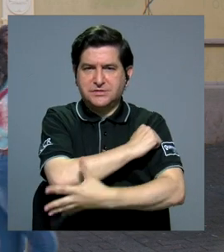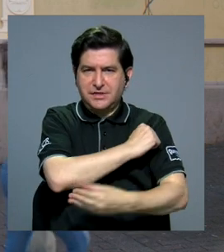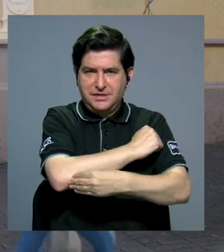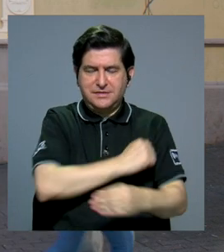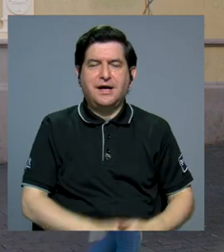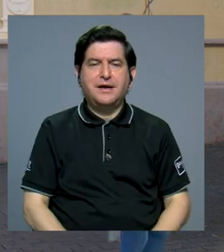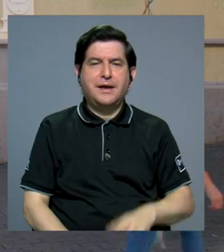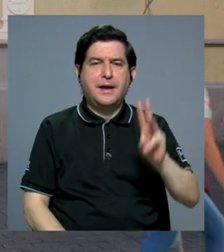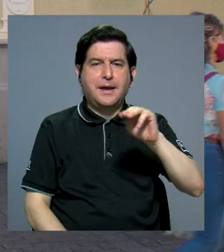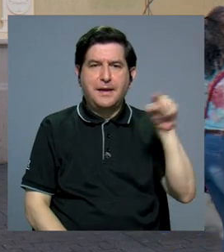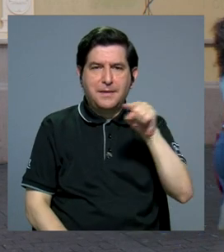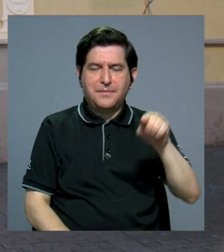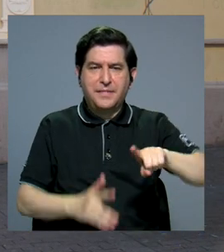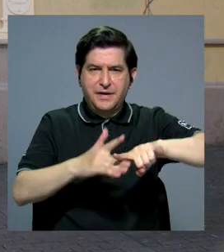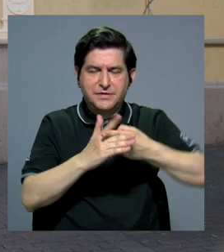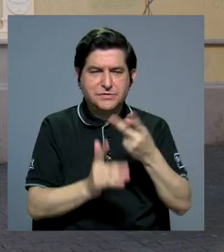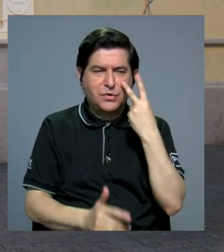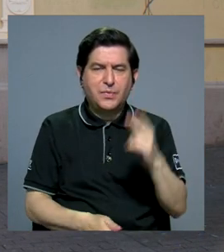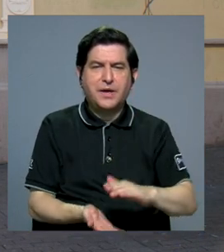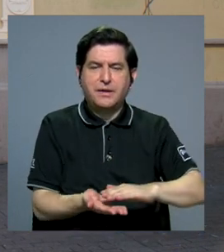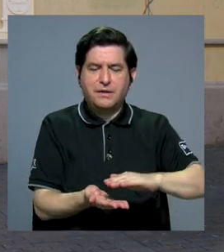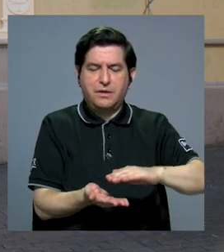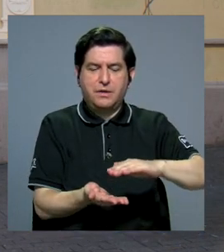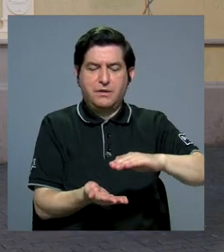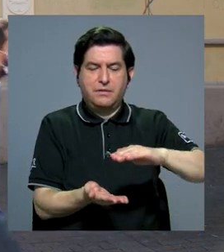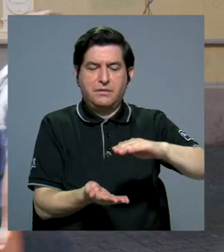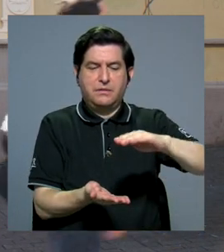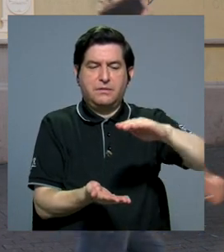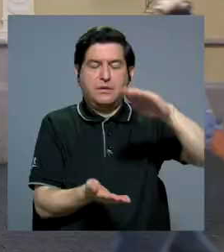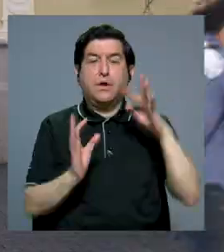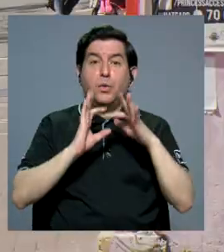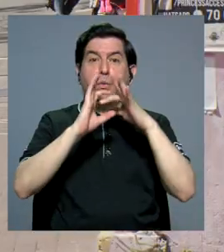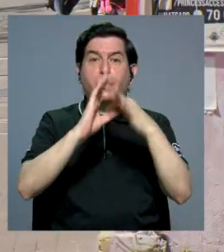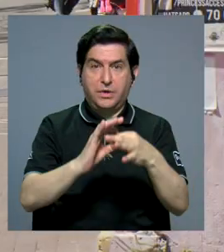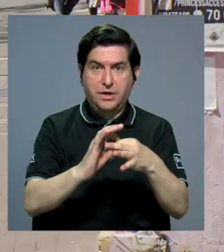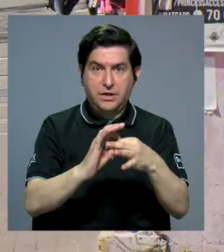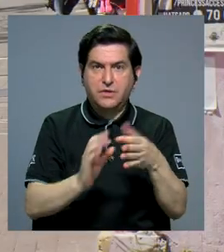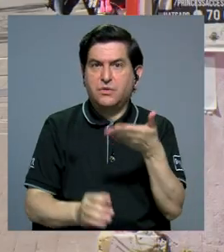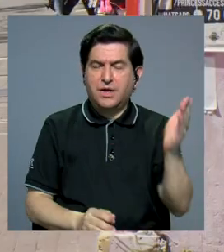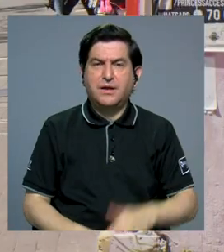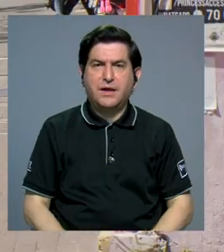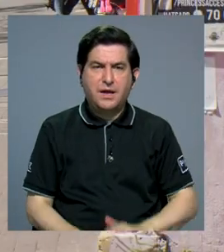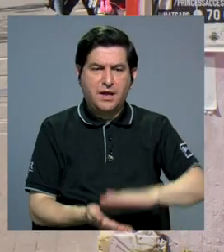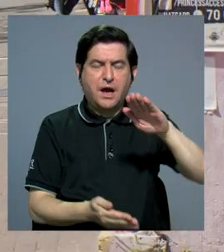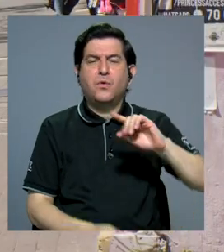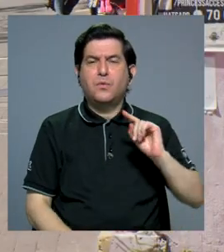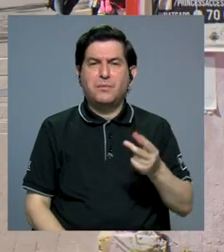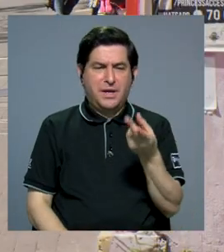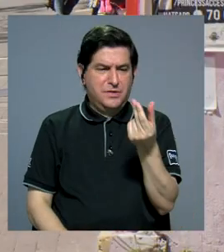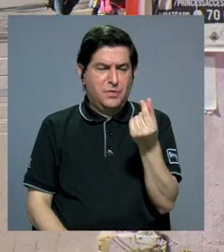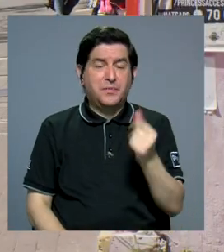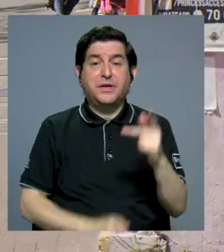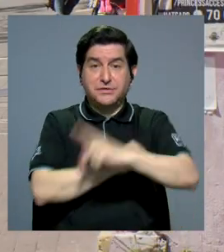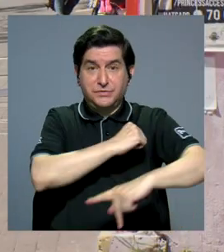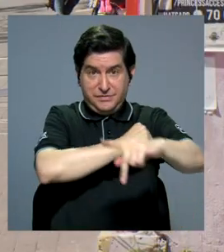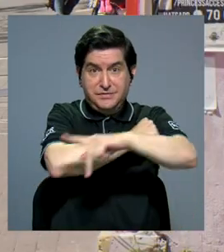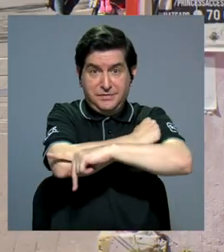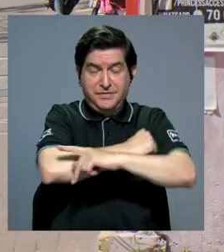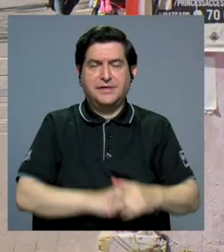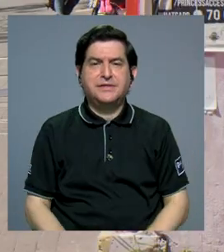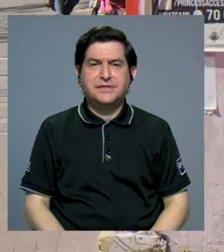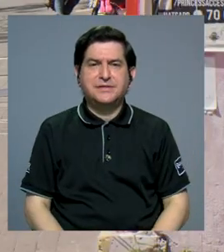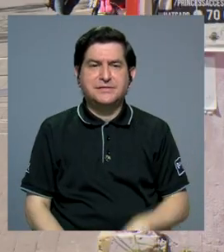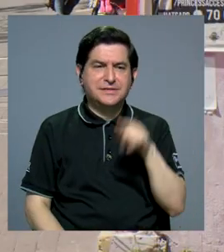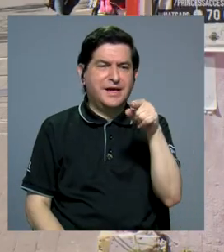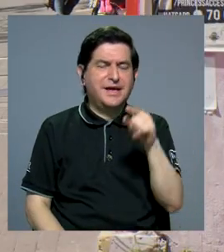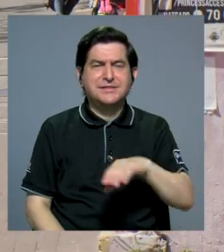pobreza. A partir de marzo comenzamos a ver un incremento, más que todo asociado al aumento inflacionario que está viviendo el país.